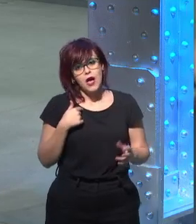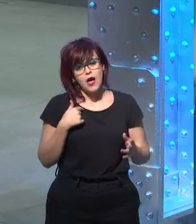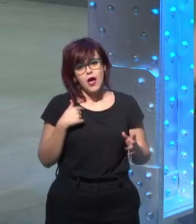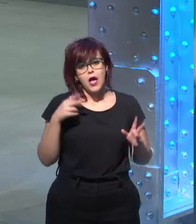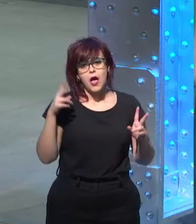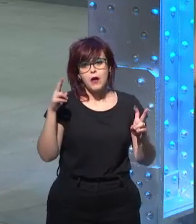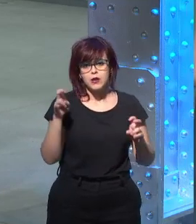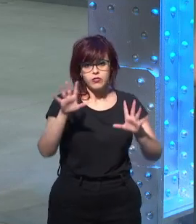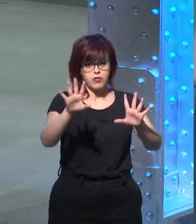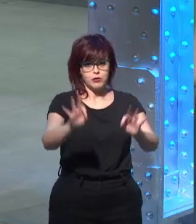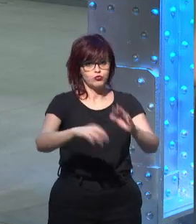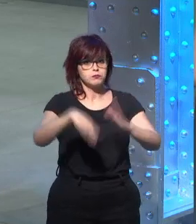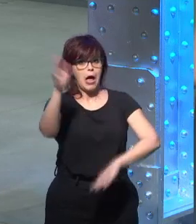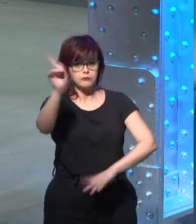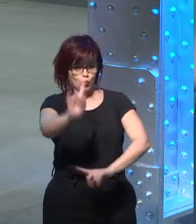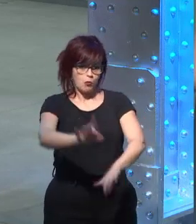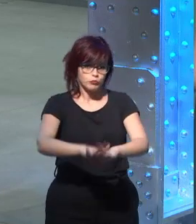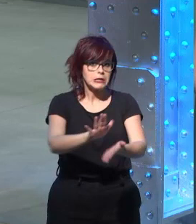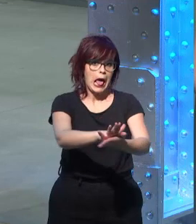estar más de 10 minutos, por lo tanto, tranquilos.